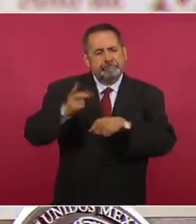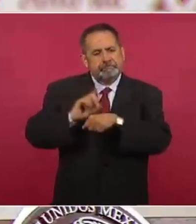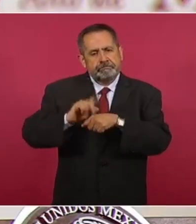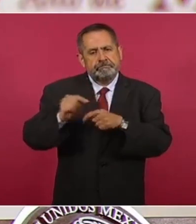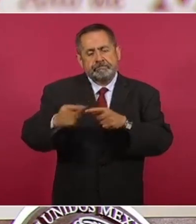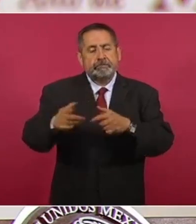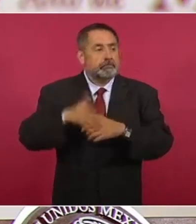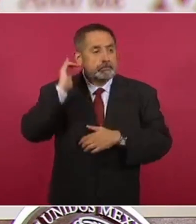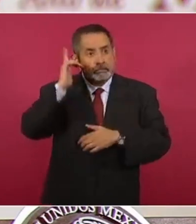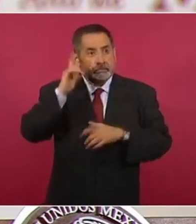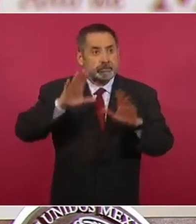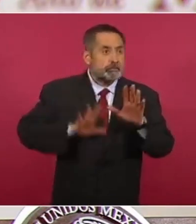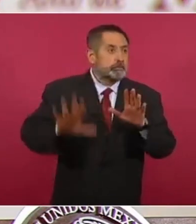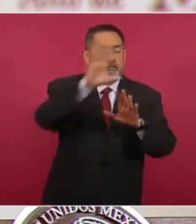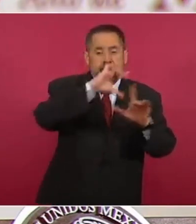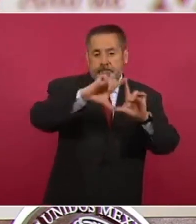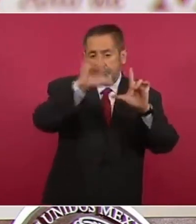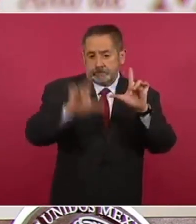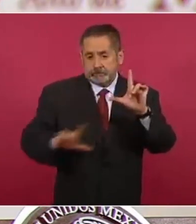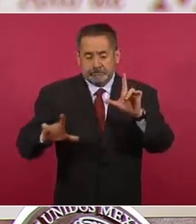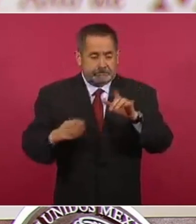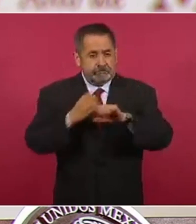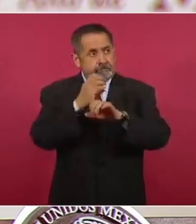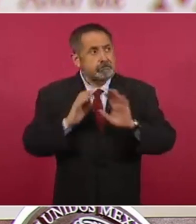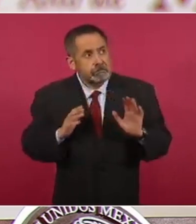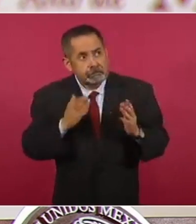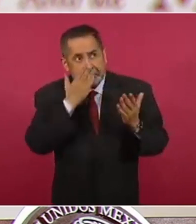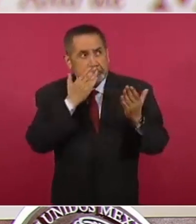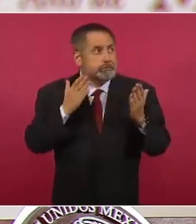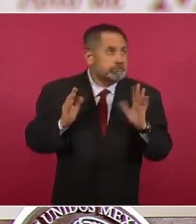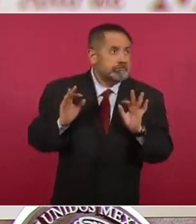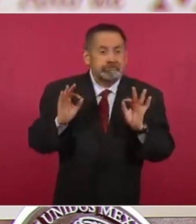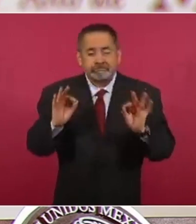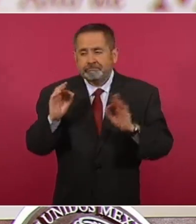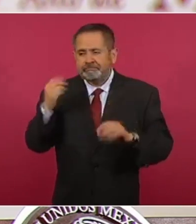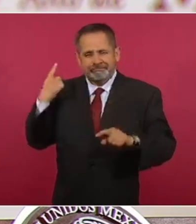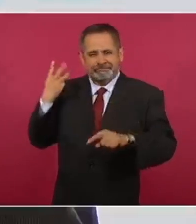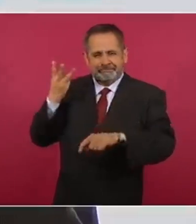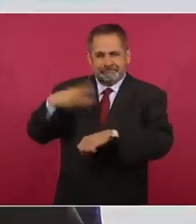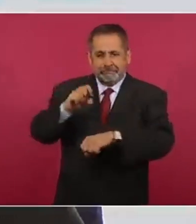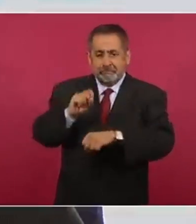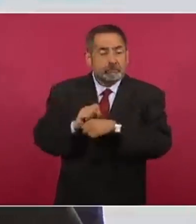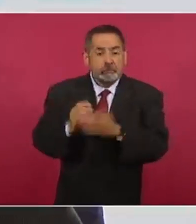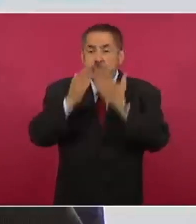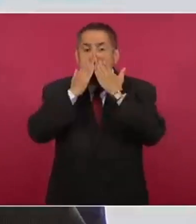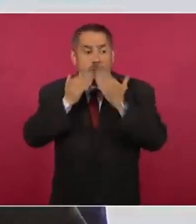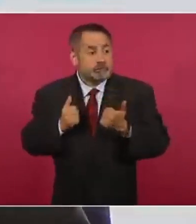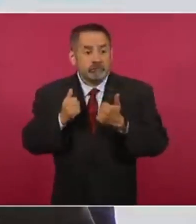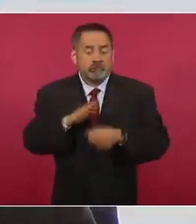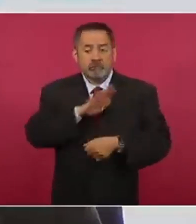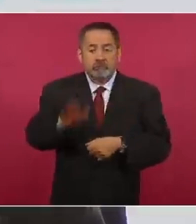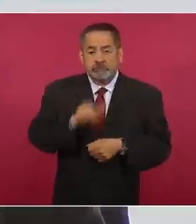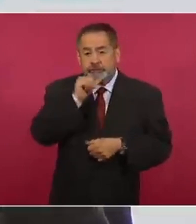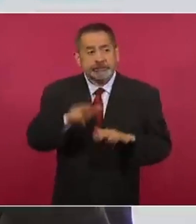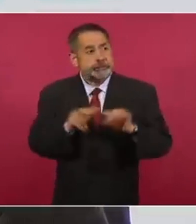federativas continúe esta situación que ya se ha presentado desde las últimas dos o tres semanas en donde no ocurre una sola muerte por